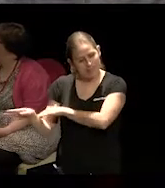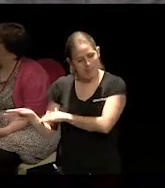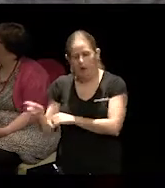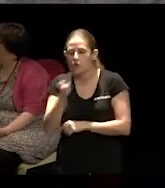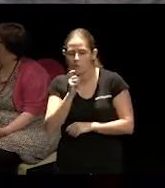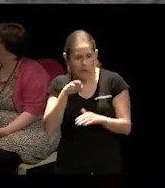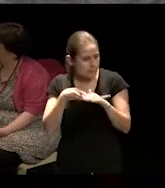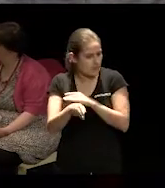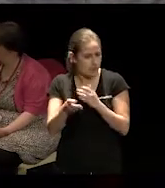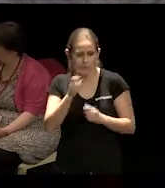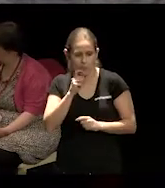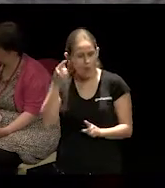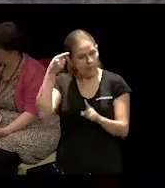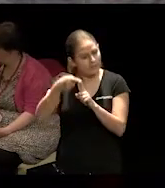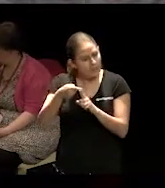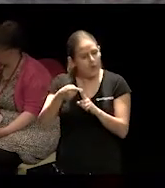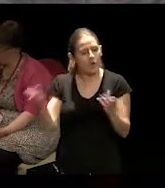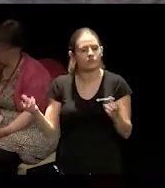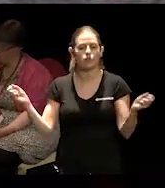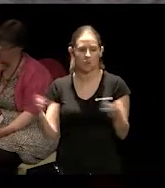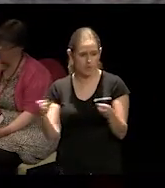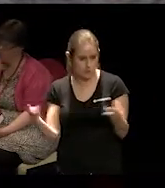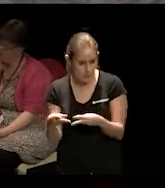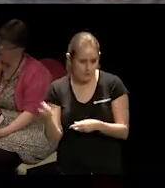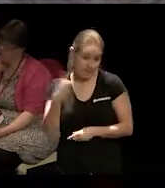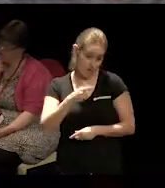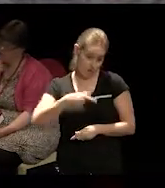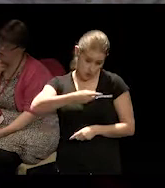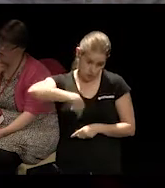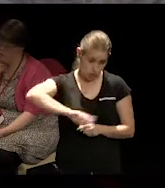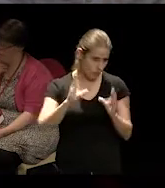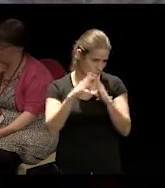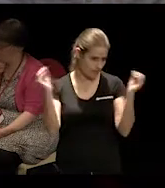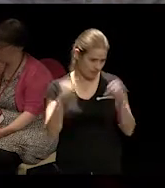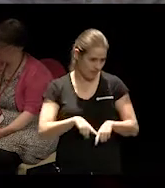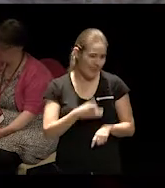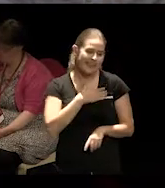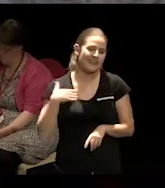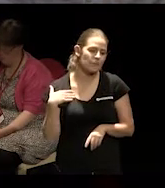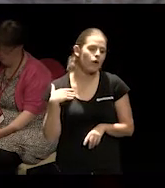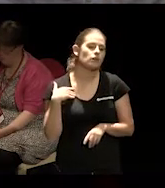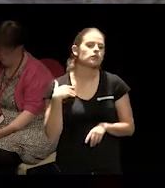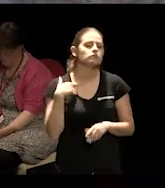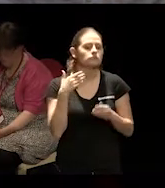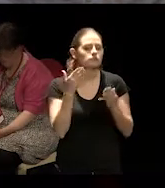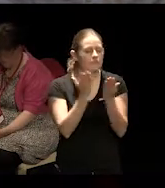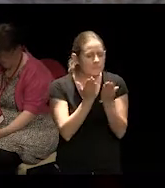y la audiodescripción. Y, por otro lado, como universidad que somos, tenemos un carácter investigador que nos lleva a proponer nuevas soluciones.